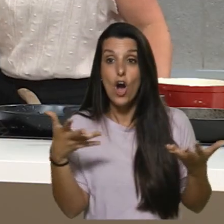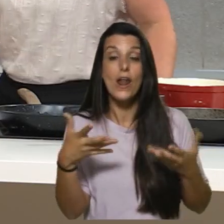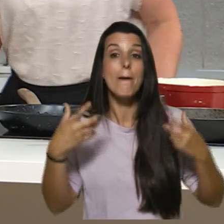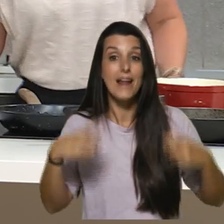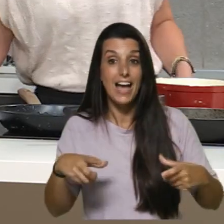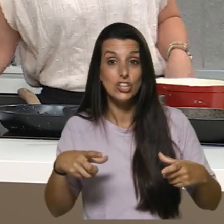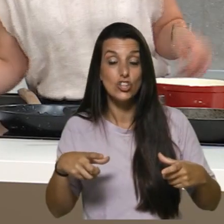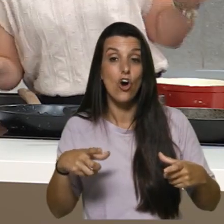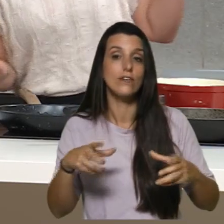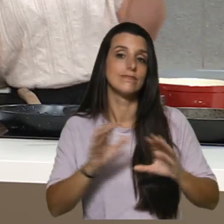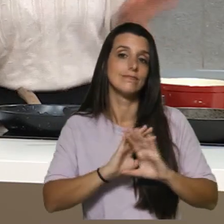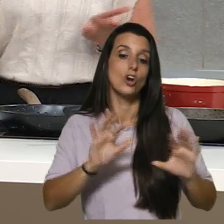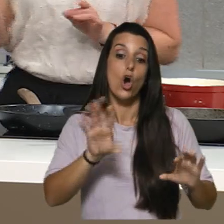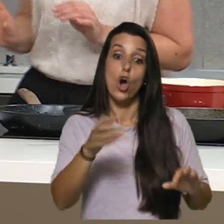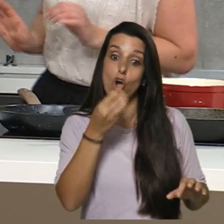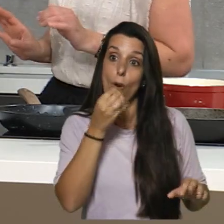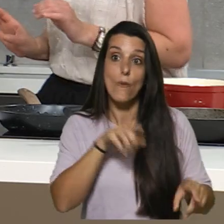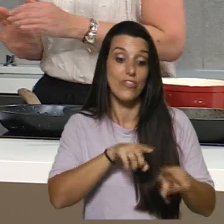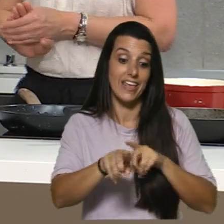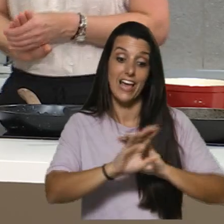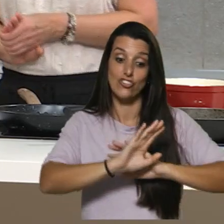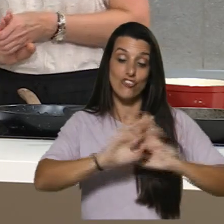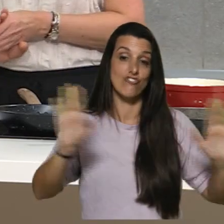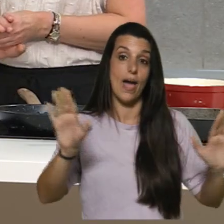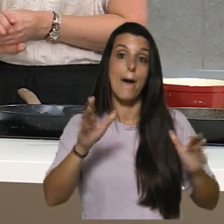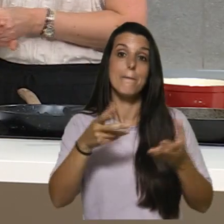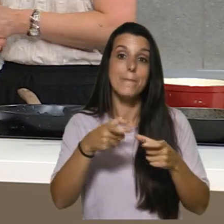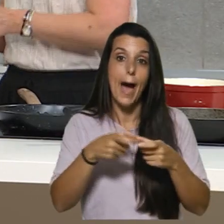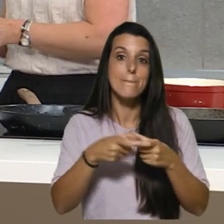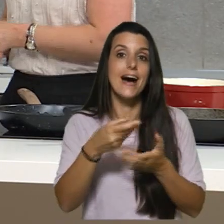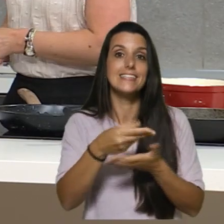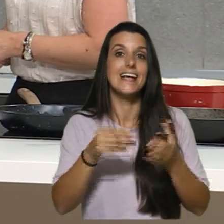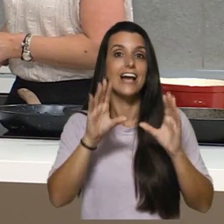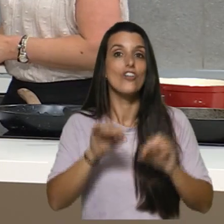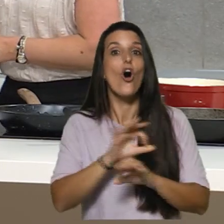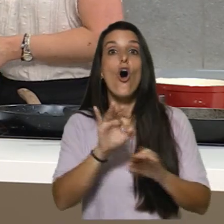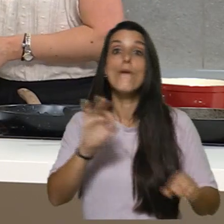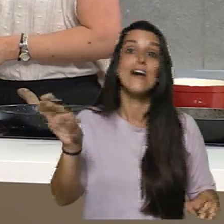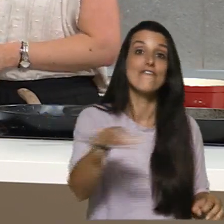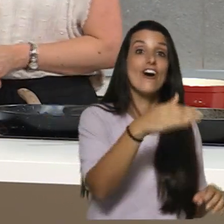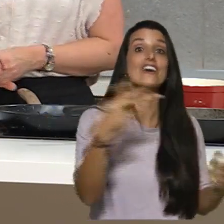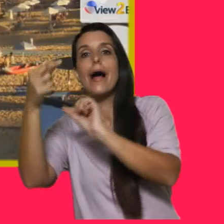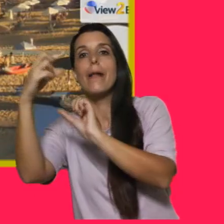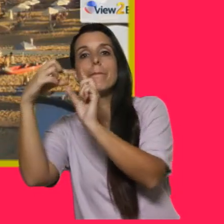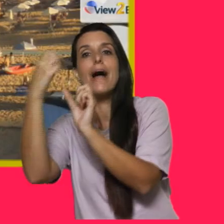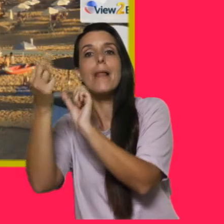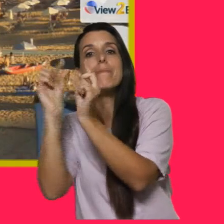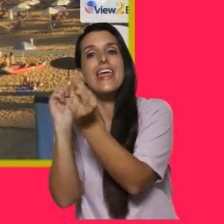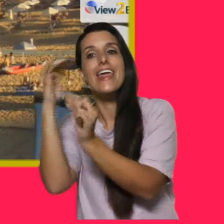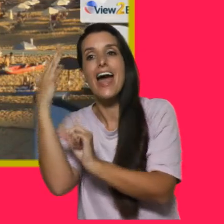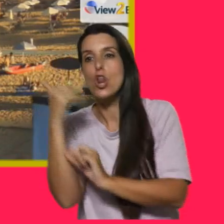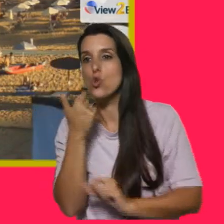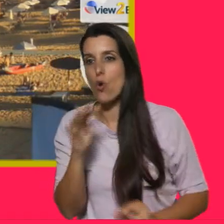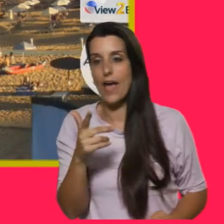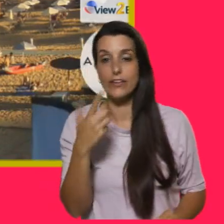plato o le robo un pedazo de esa papa con la salsa qué rica o nos vamos tanda Paula Estela. Lo que tenés es